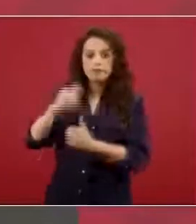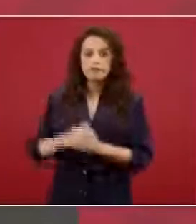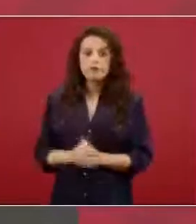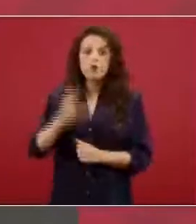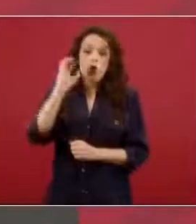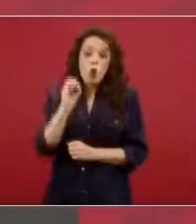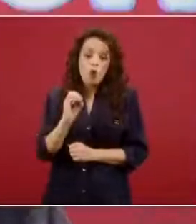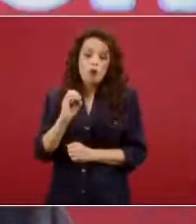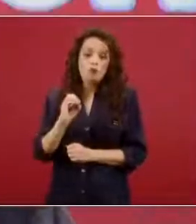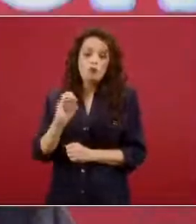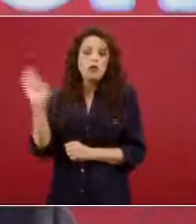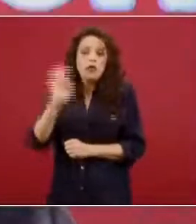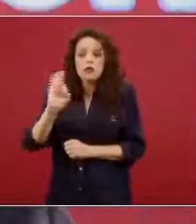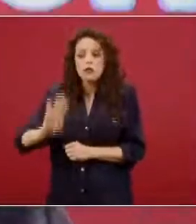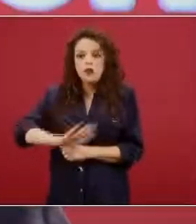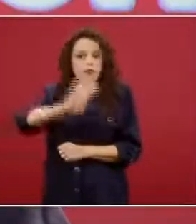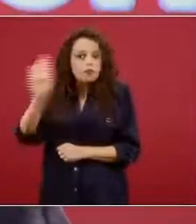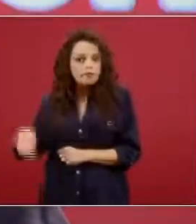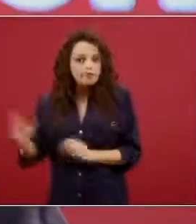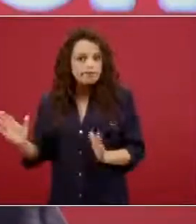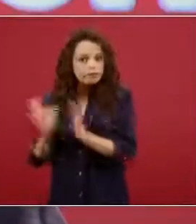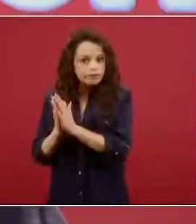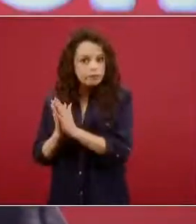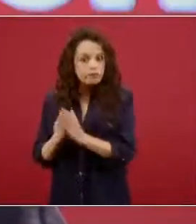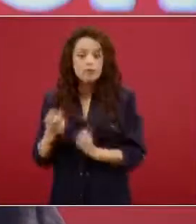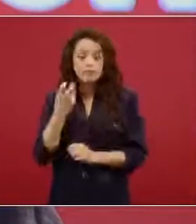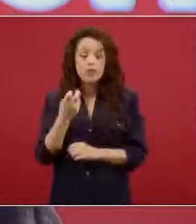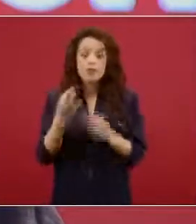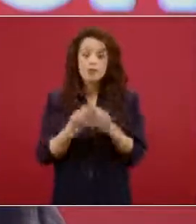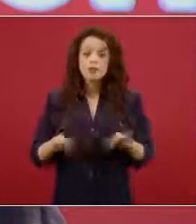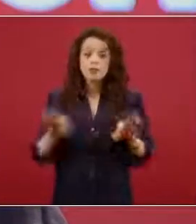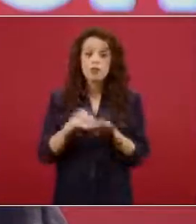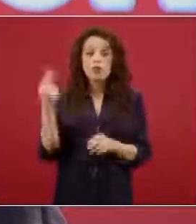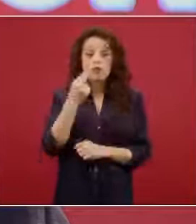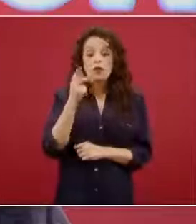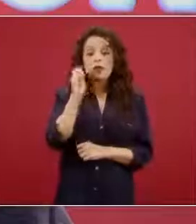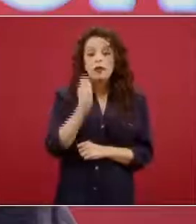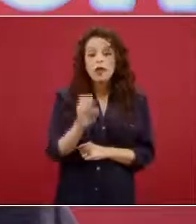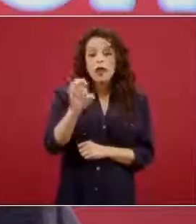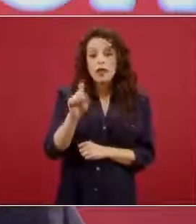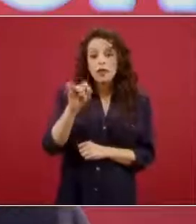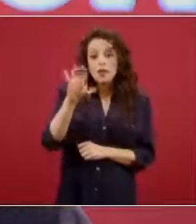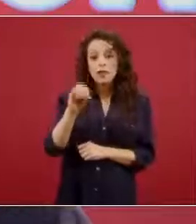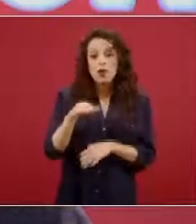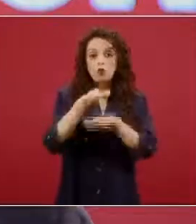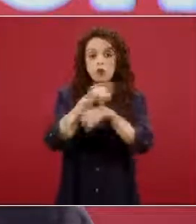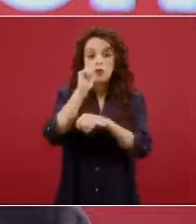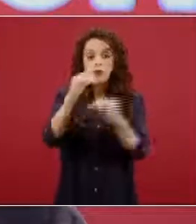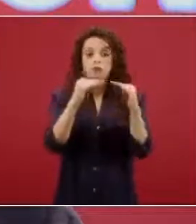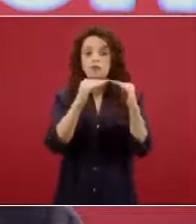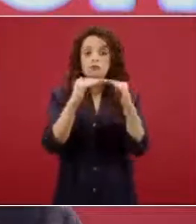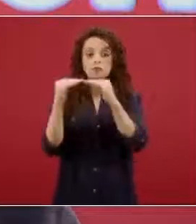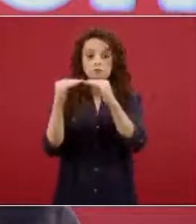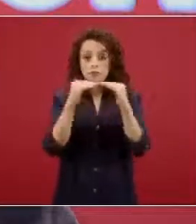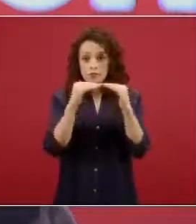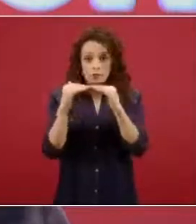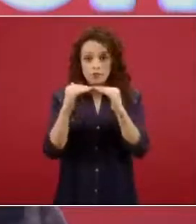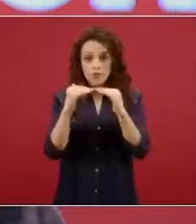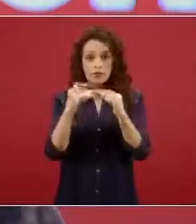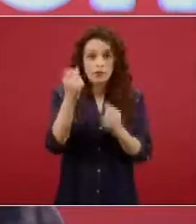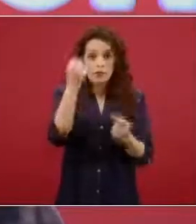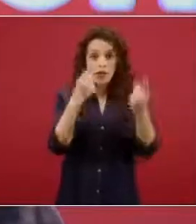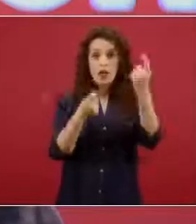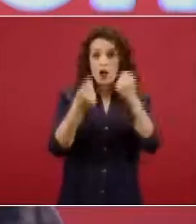de fallecer. También es importante considerar elementos éticos sobre equidad. Hay poblaciones que son